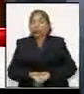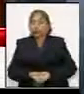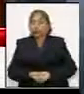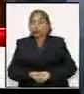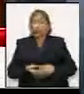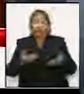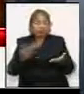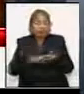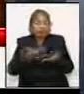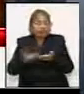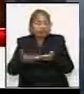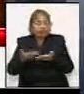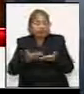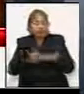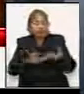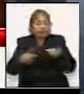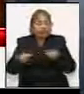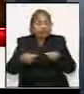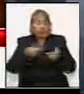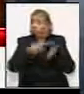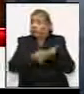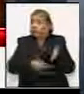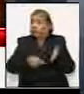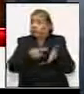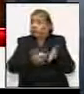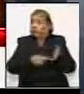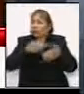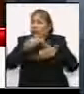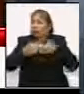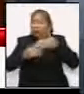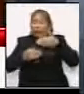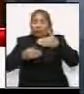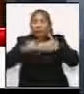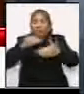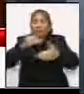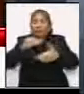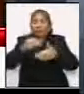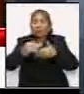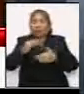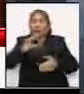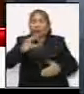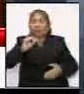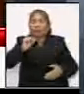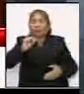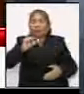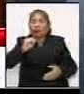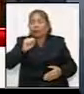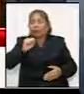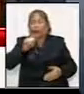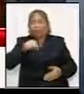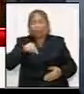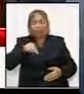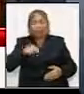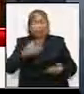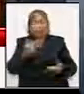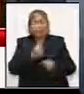tomará en debate la eliminación progresiva de este sistema CAS. Este sistema